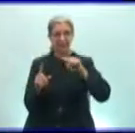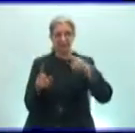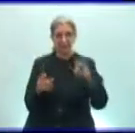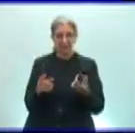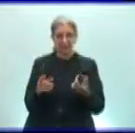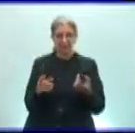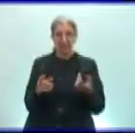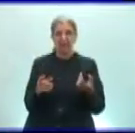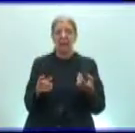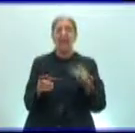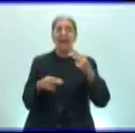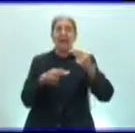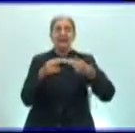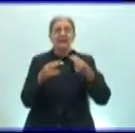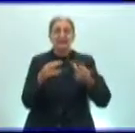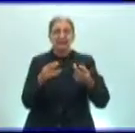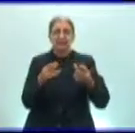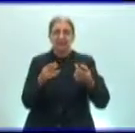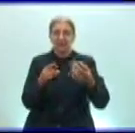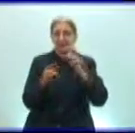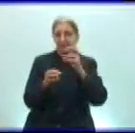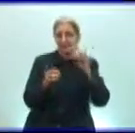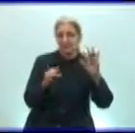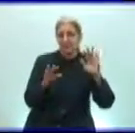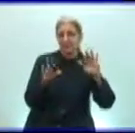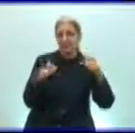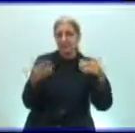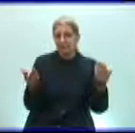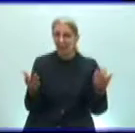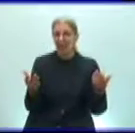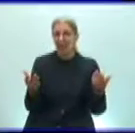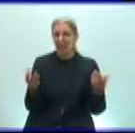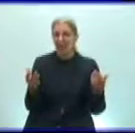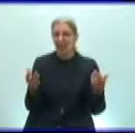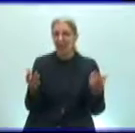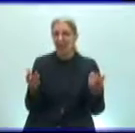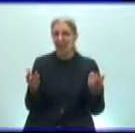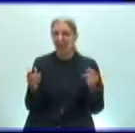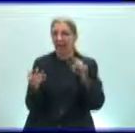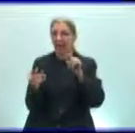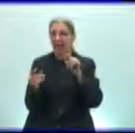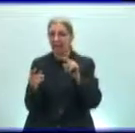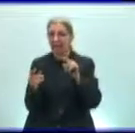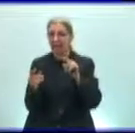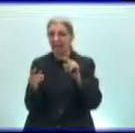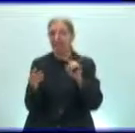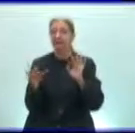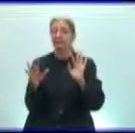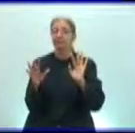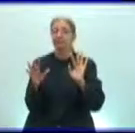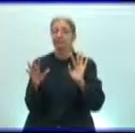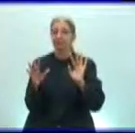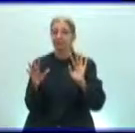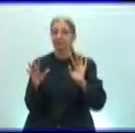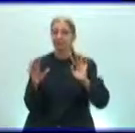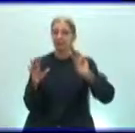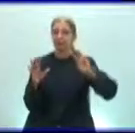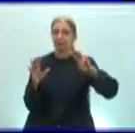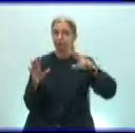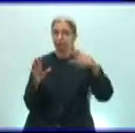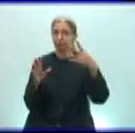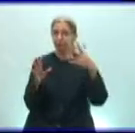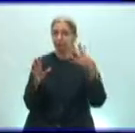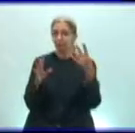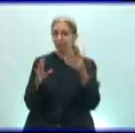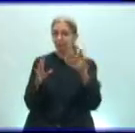desarrollo las operaciones indicadas, pero aquí tengo el cuadrado de un binomio. Recuerden que es cuadrado del primero menos duplo del primero para el segundo más cuadrado del